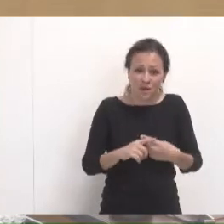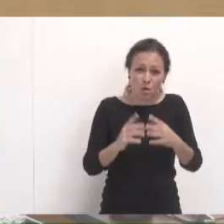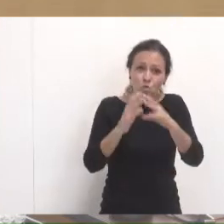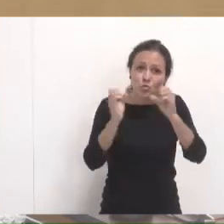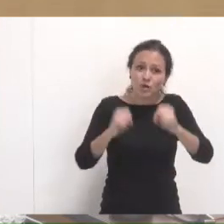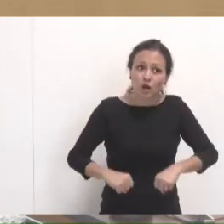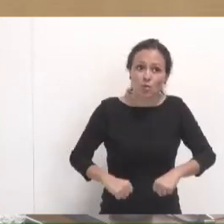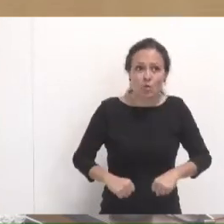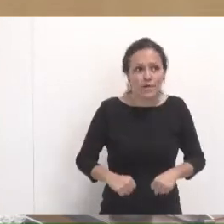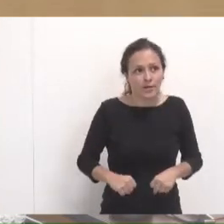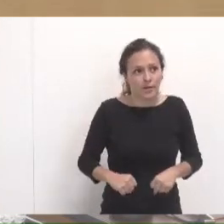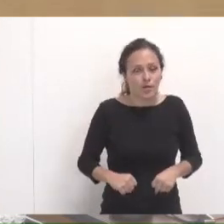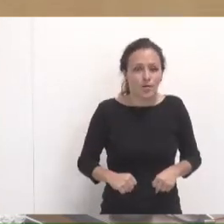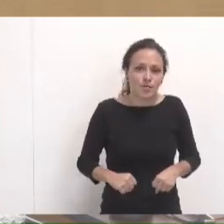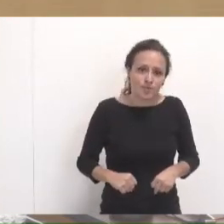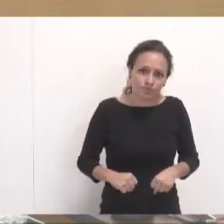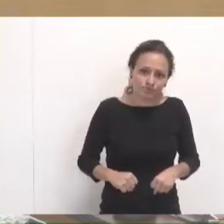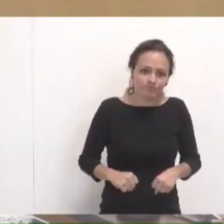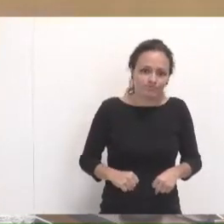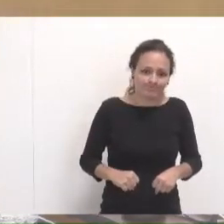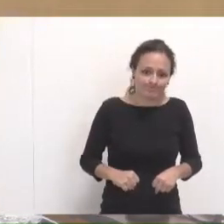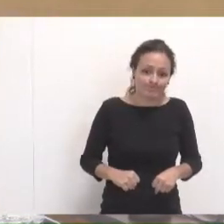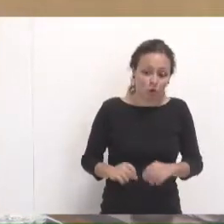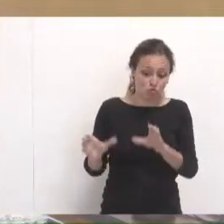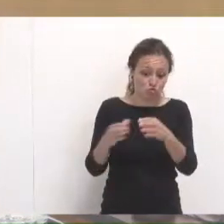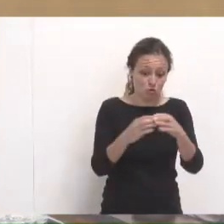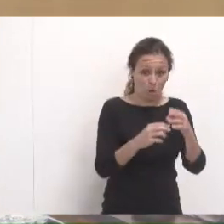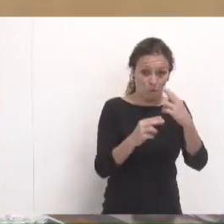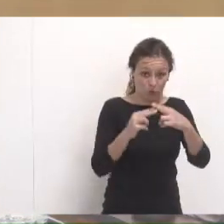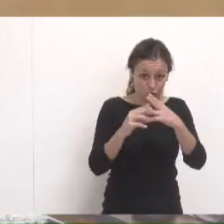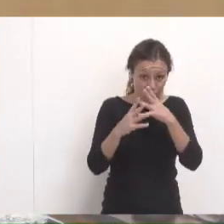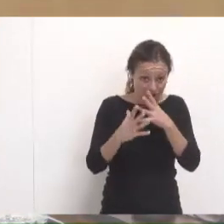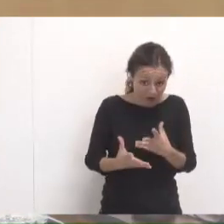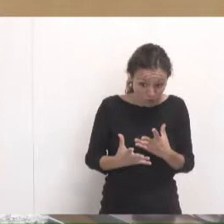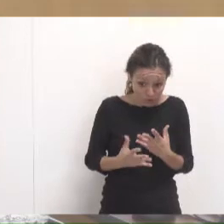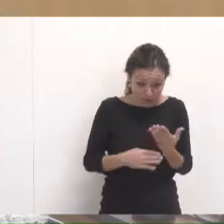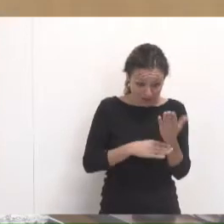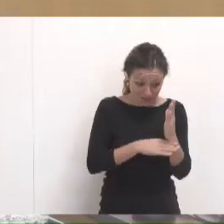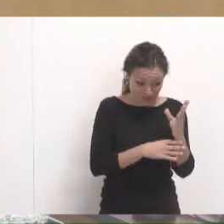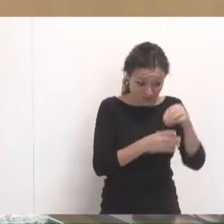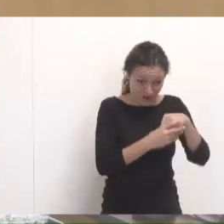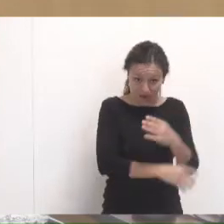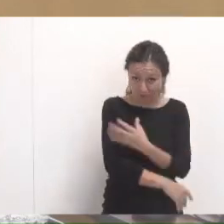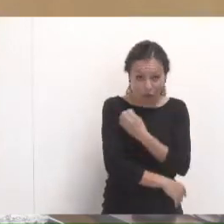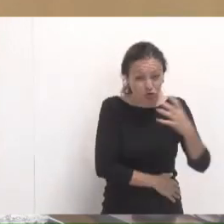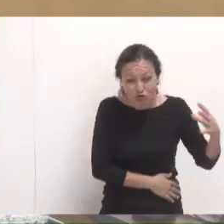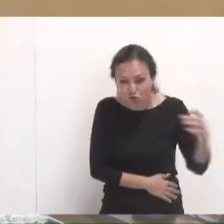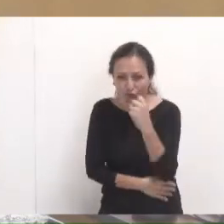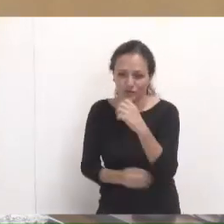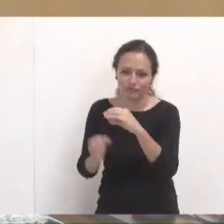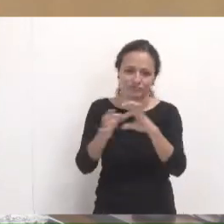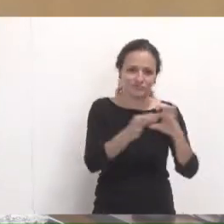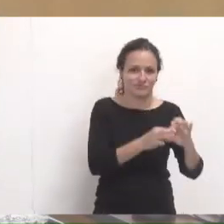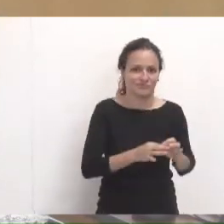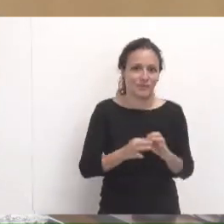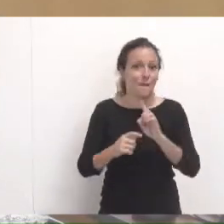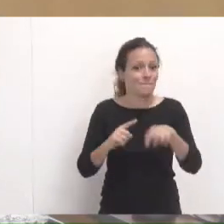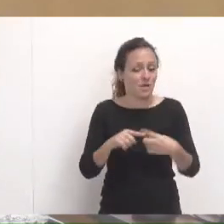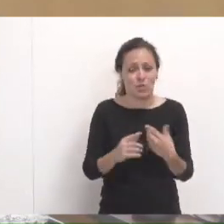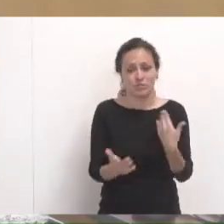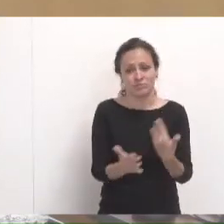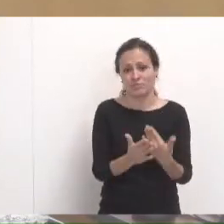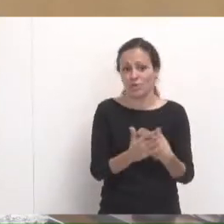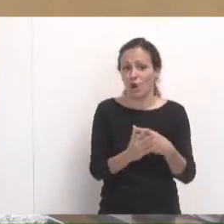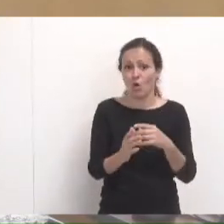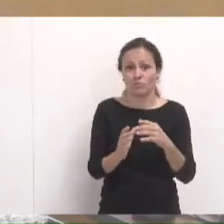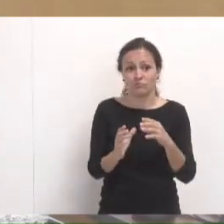une todas las fuerzas políticas representadas a día de hoy en este Cabildo y que obliga a las fuerzas políticas que